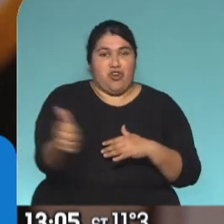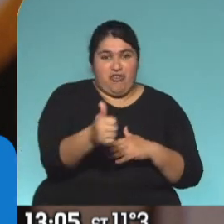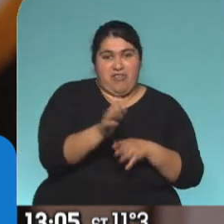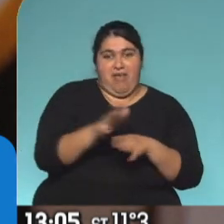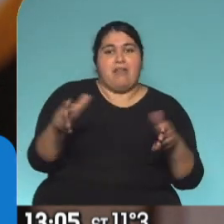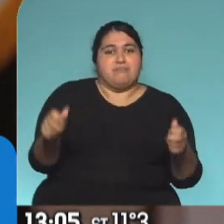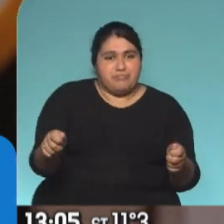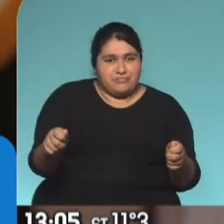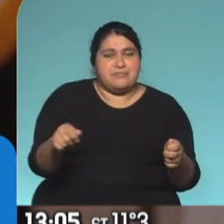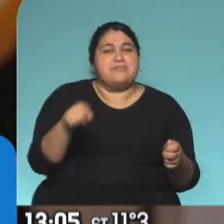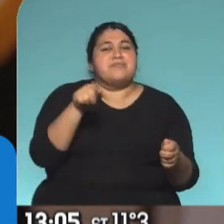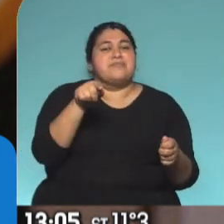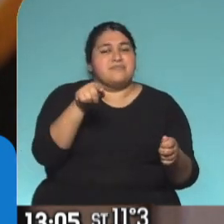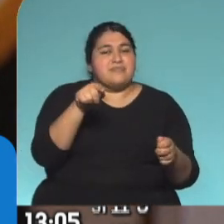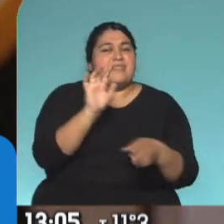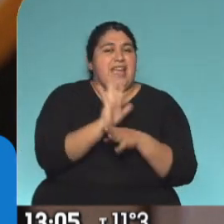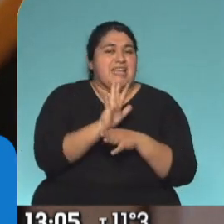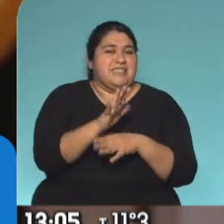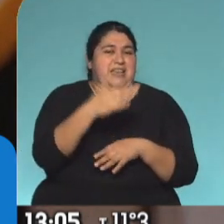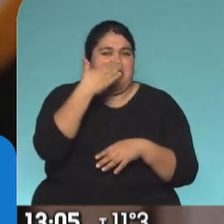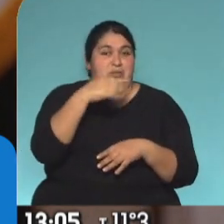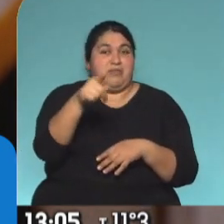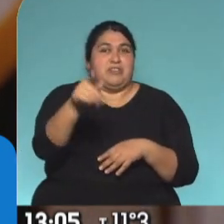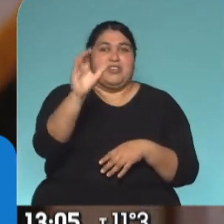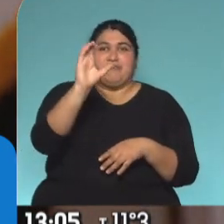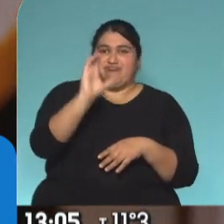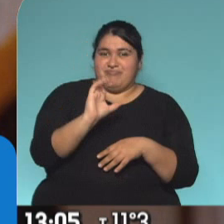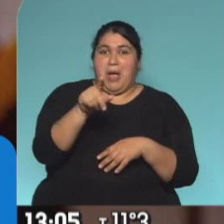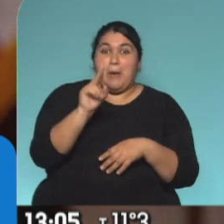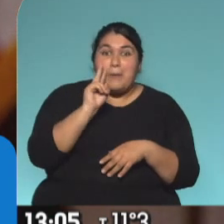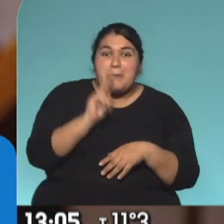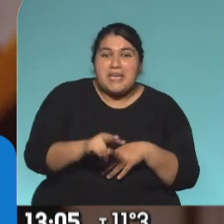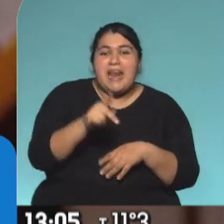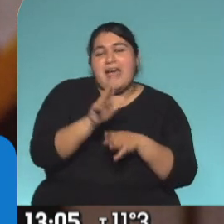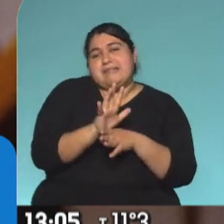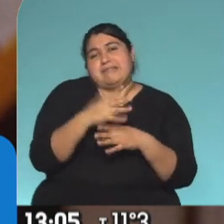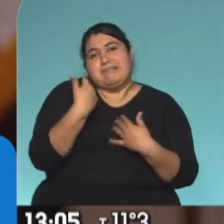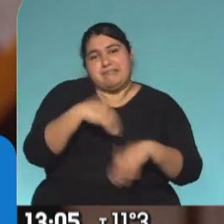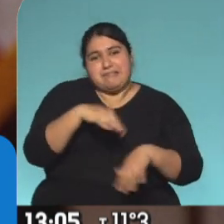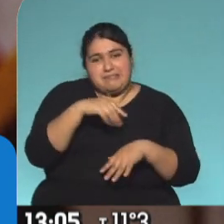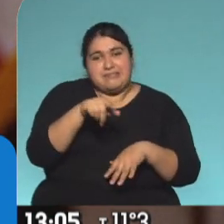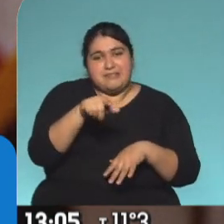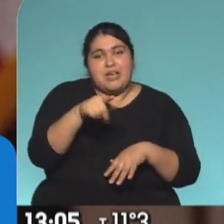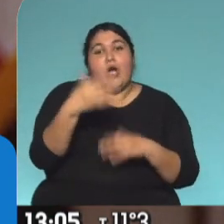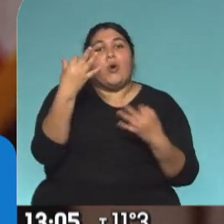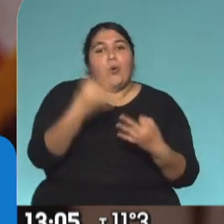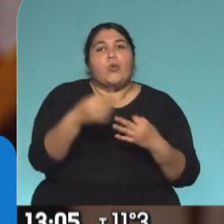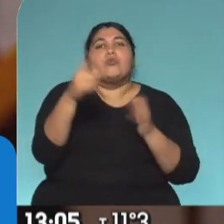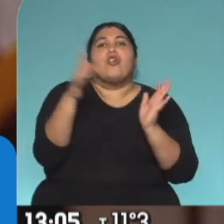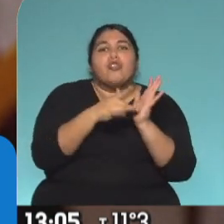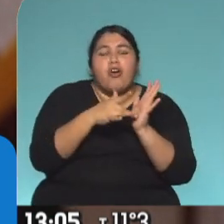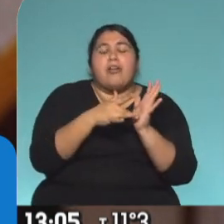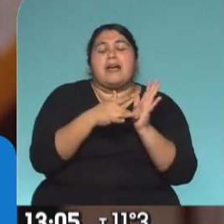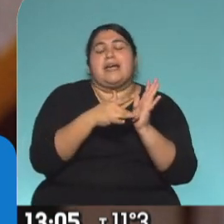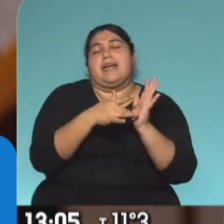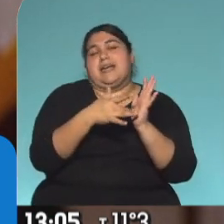la candidata que va a ser nombrada en la Suprema Corte. Mirá cómo le toca el micrófono Trump. Con la mano. Y ella habla, ahí lo toca a ella.